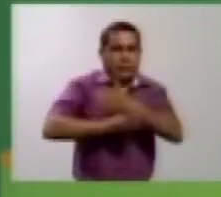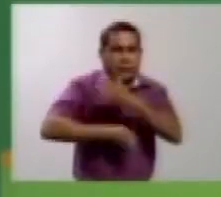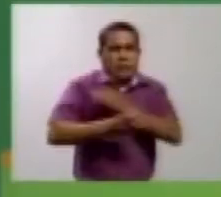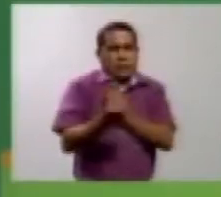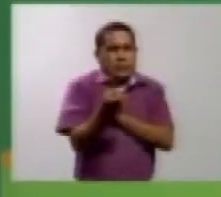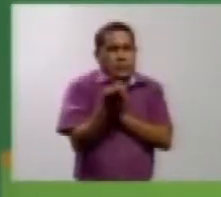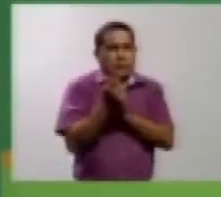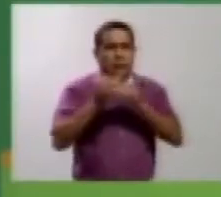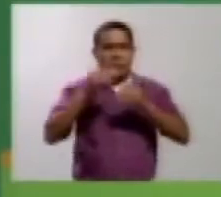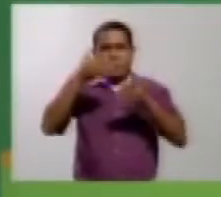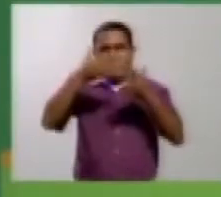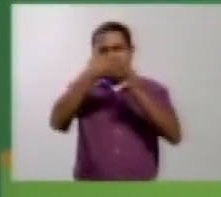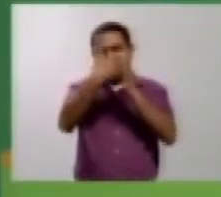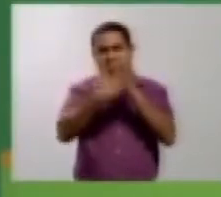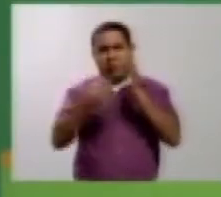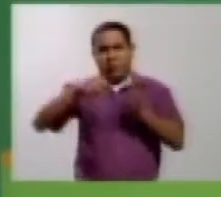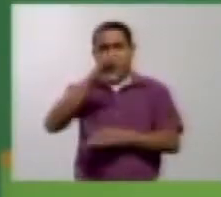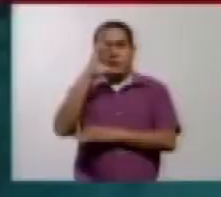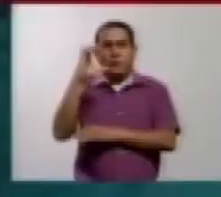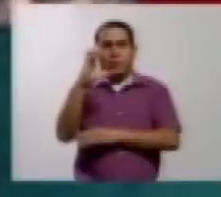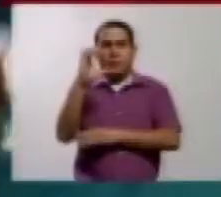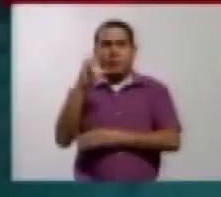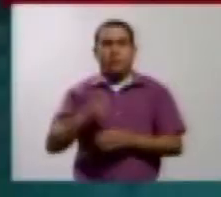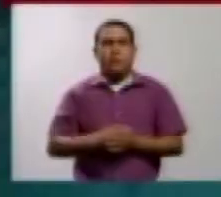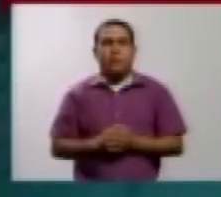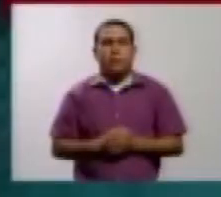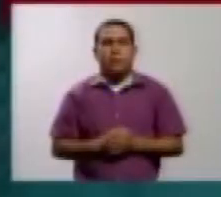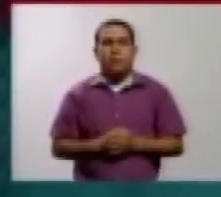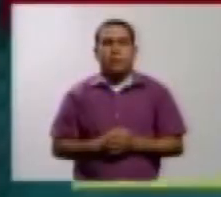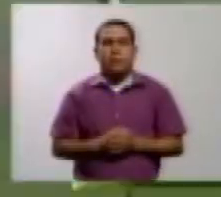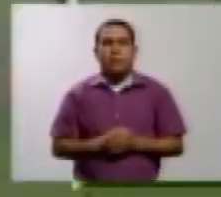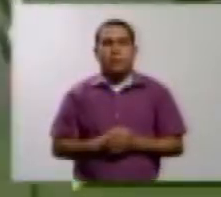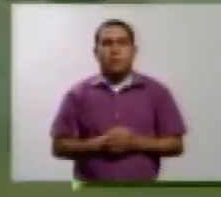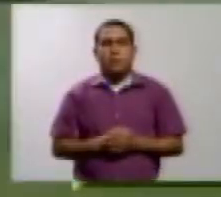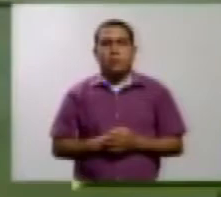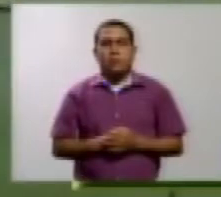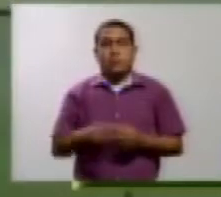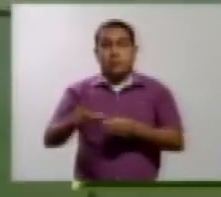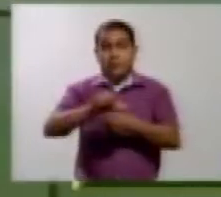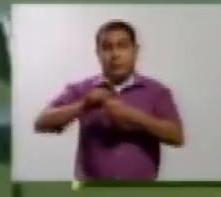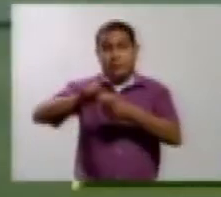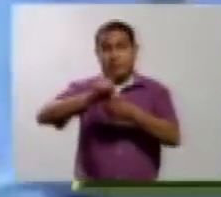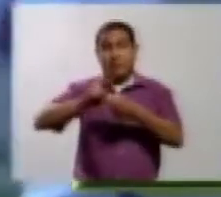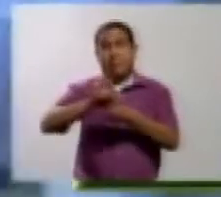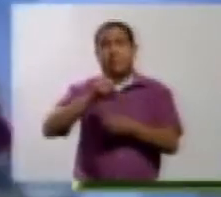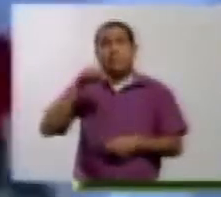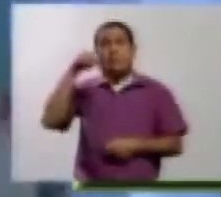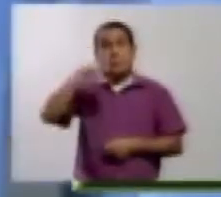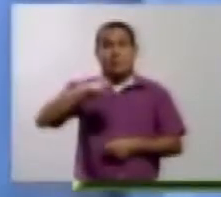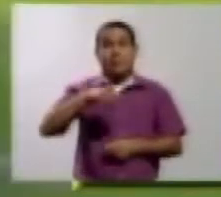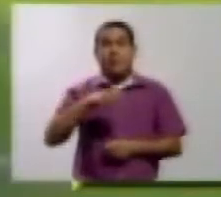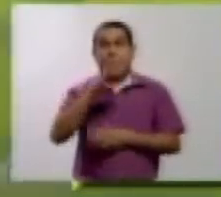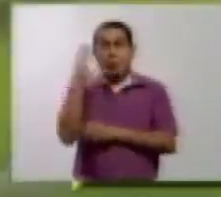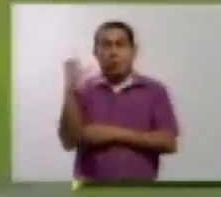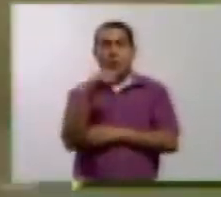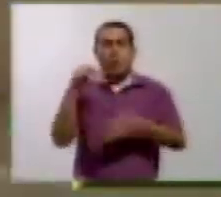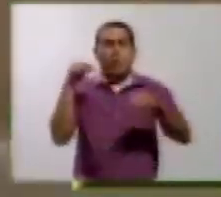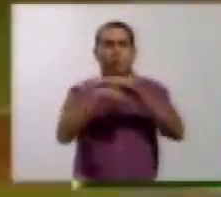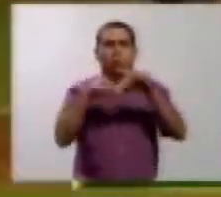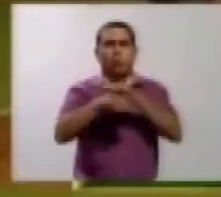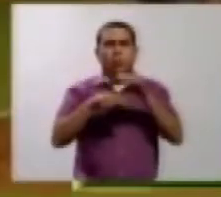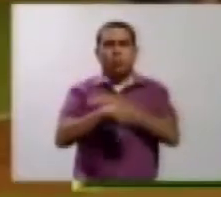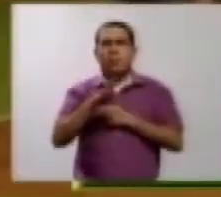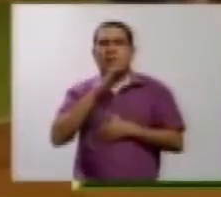va la temporada en Colombia. La Liga de Béisbol Profesional Colombiana sigue en marcha. Tras las victorias de los Tigres